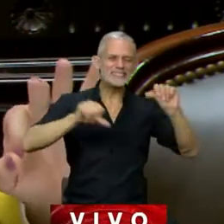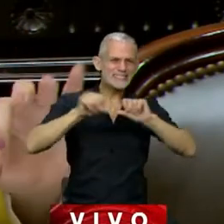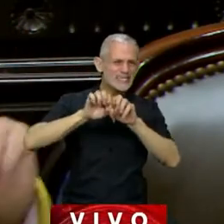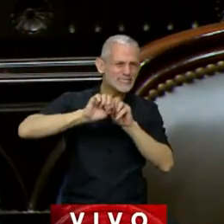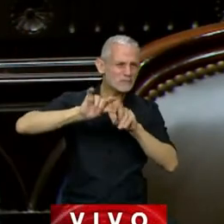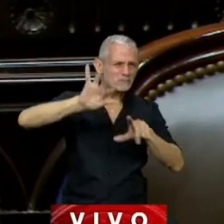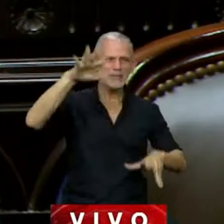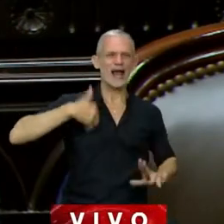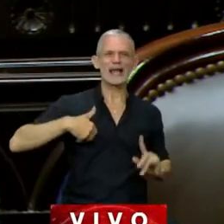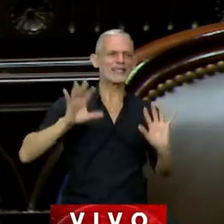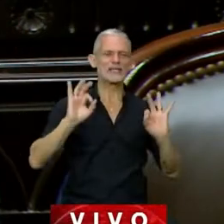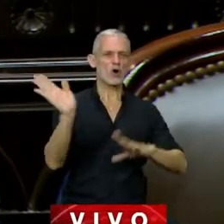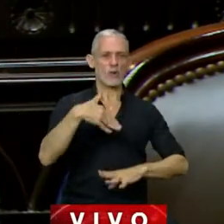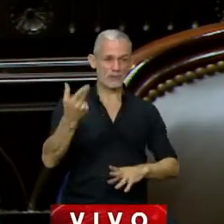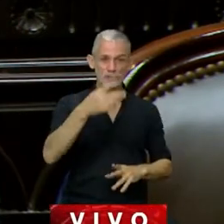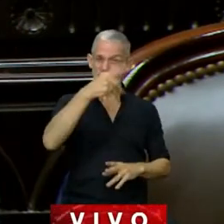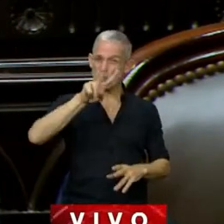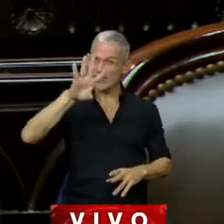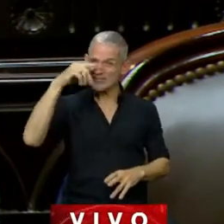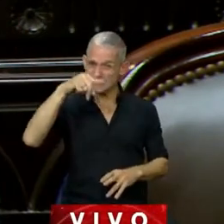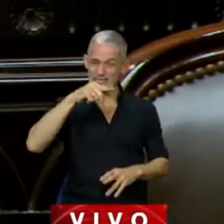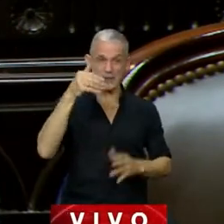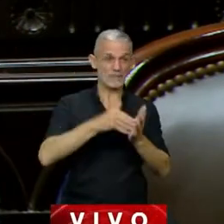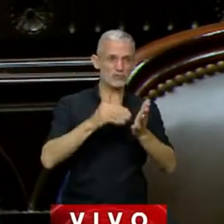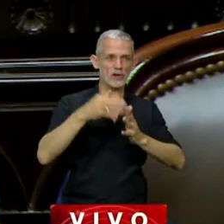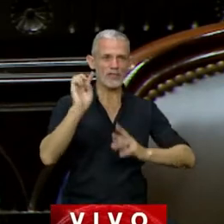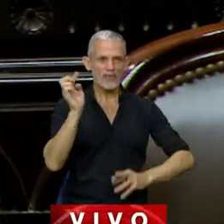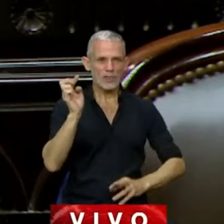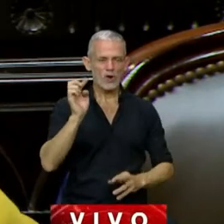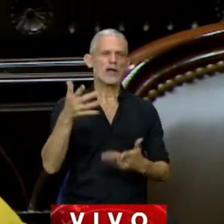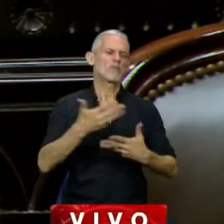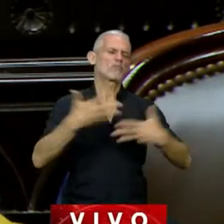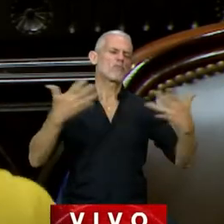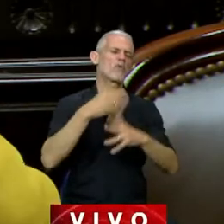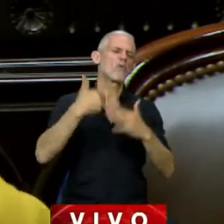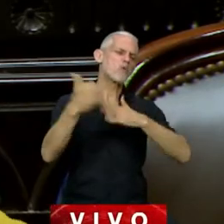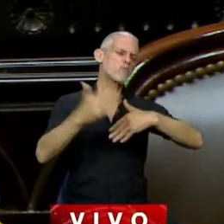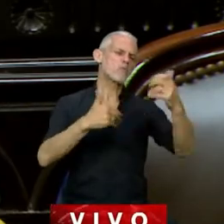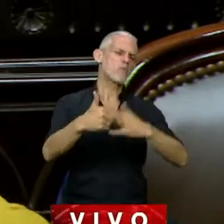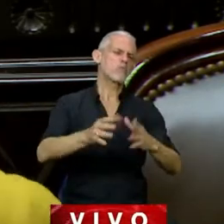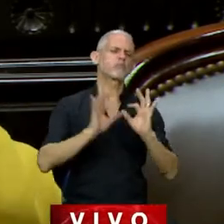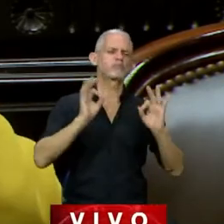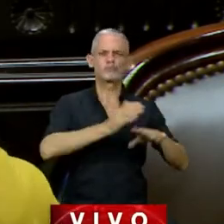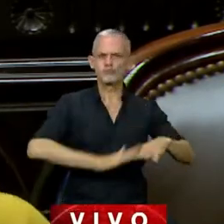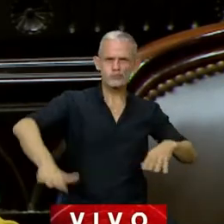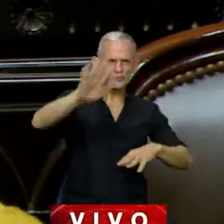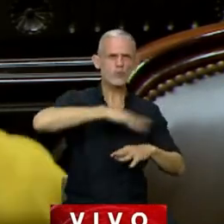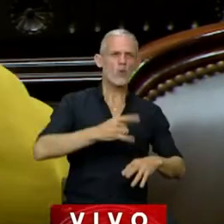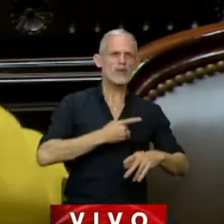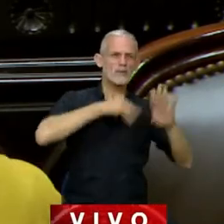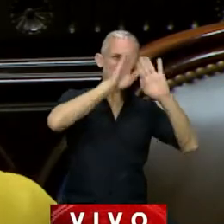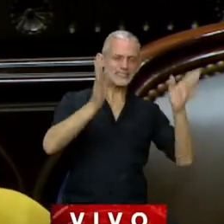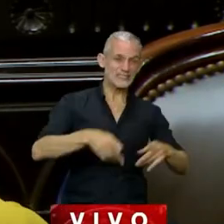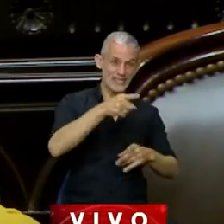todo el país. 147 millones de dólares en grandes obras de infraestructura en